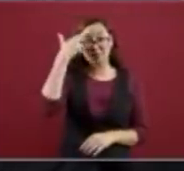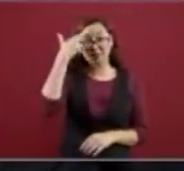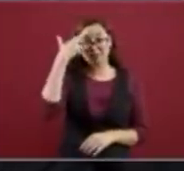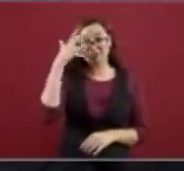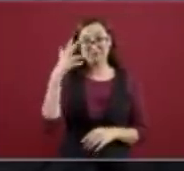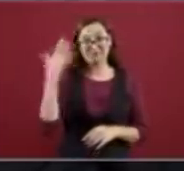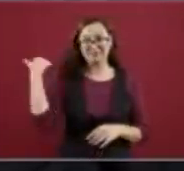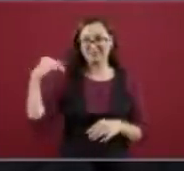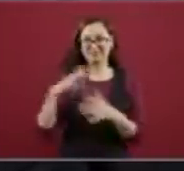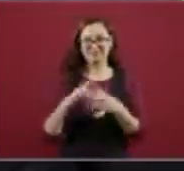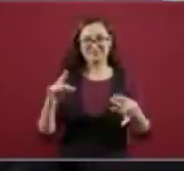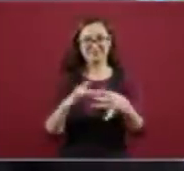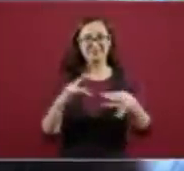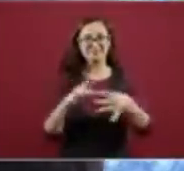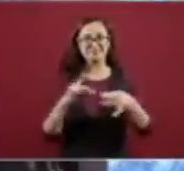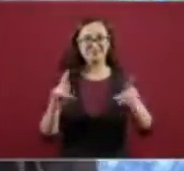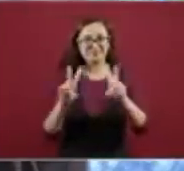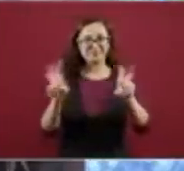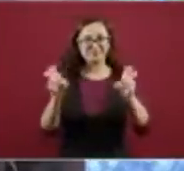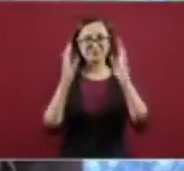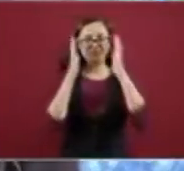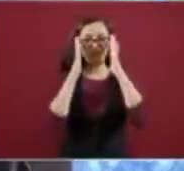tema? Bueno,